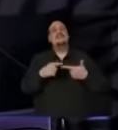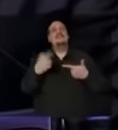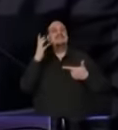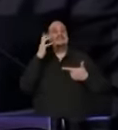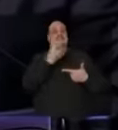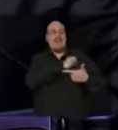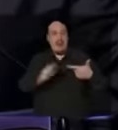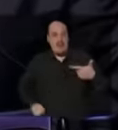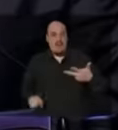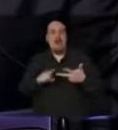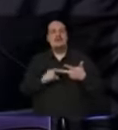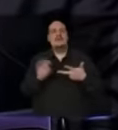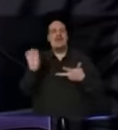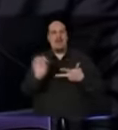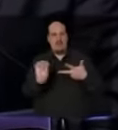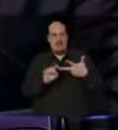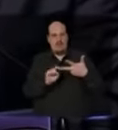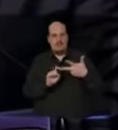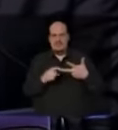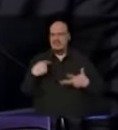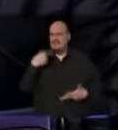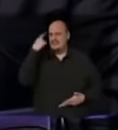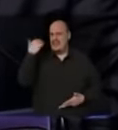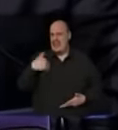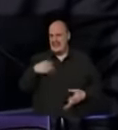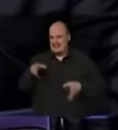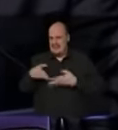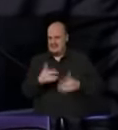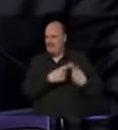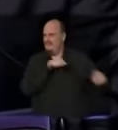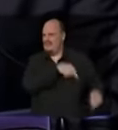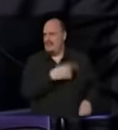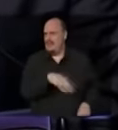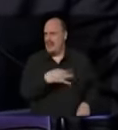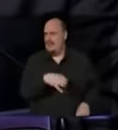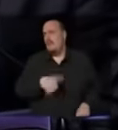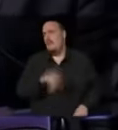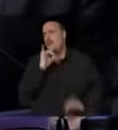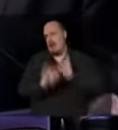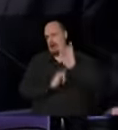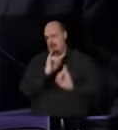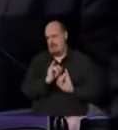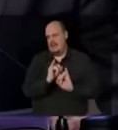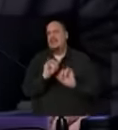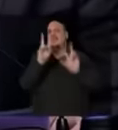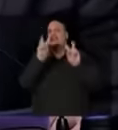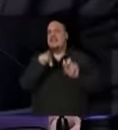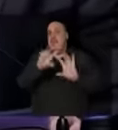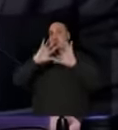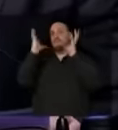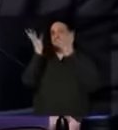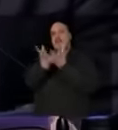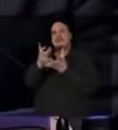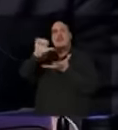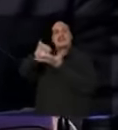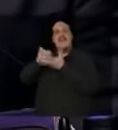Córdoba una fuerza nacional, pero Milei pareció desconocer que hay delitos como el narcotráfico, que son delitos nacionales